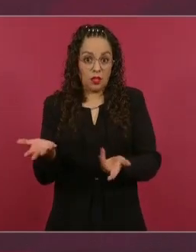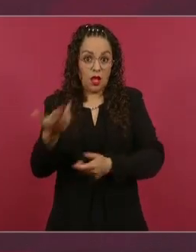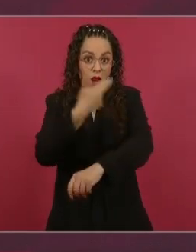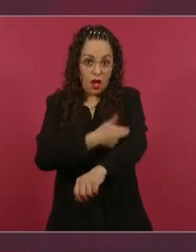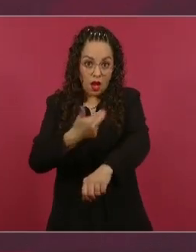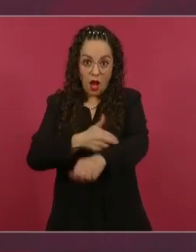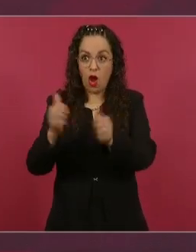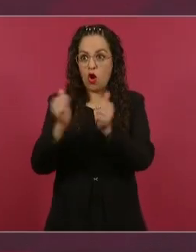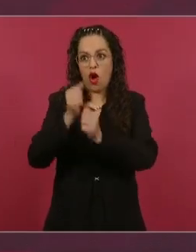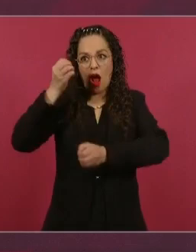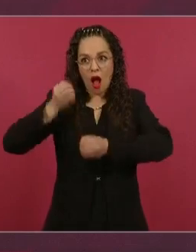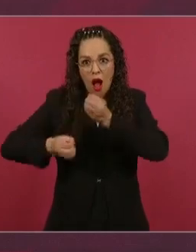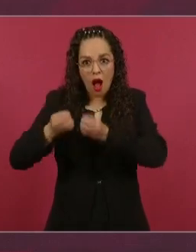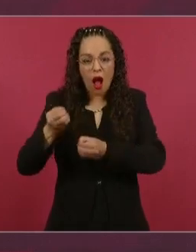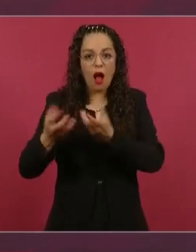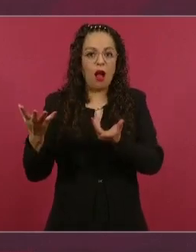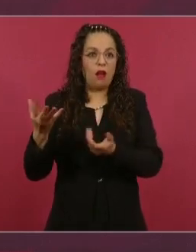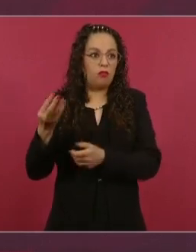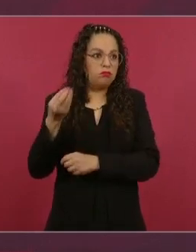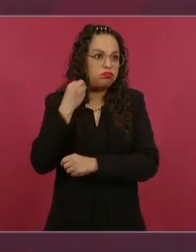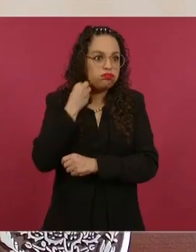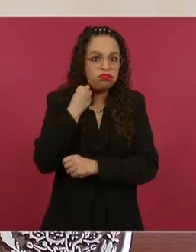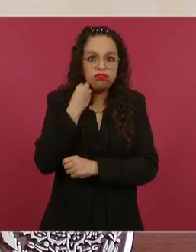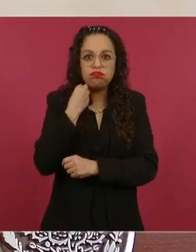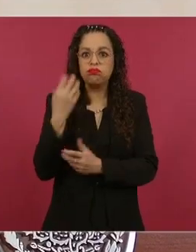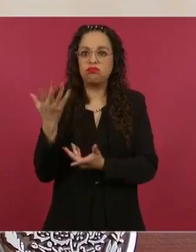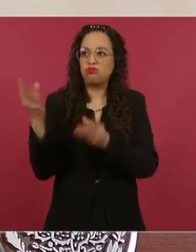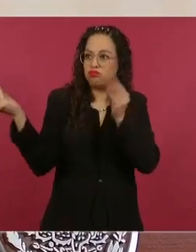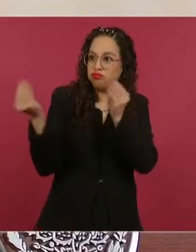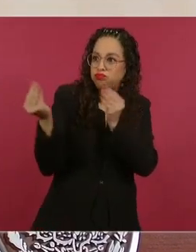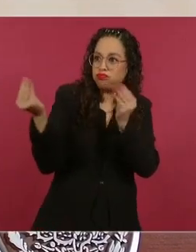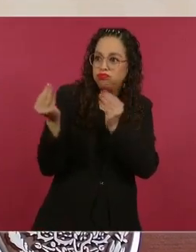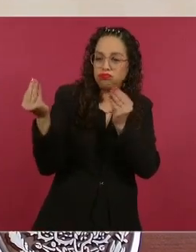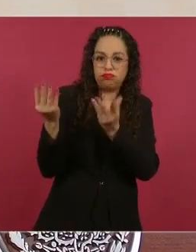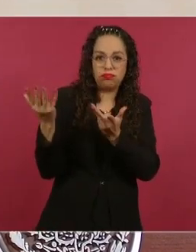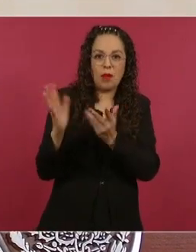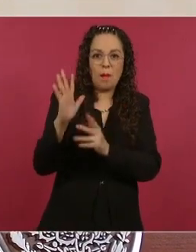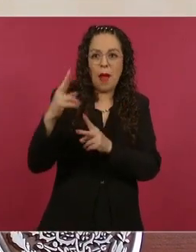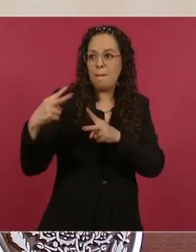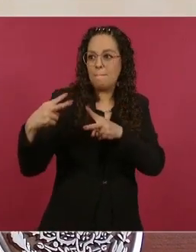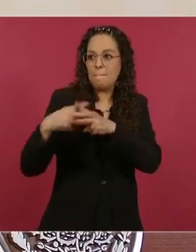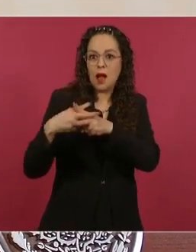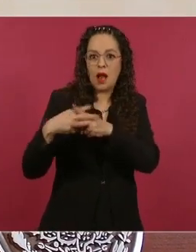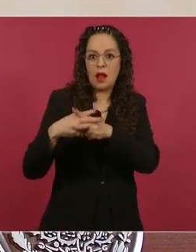¿Ustedes creen que el Poder Judicial nos daría la razón a nosotros?